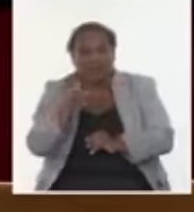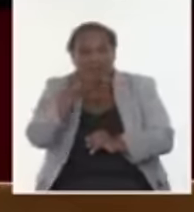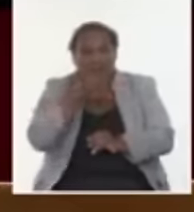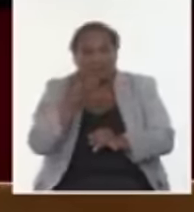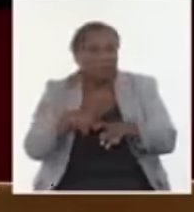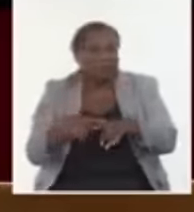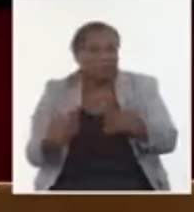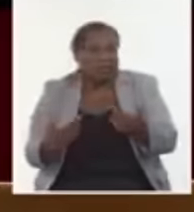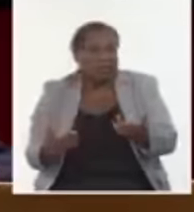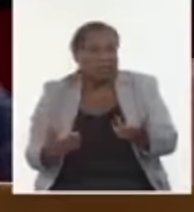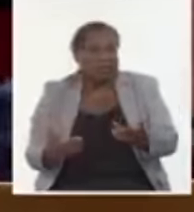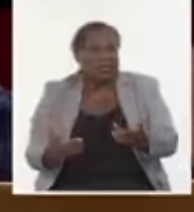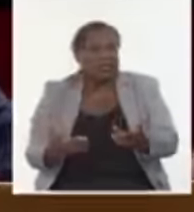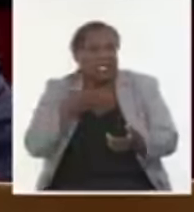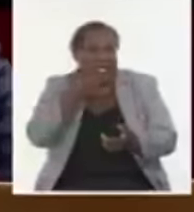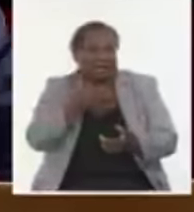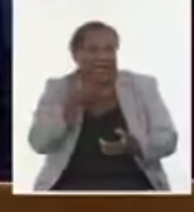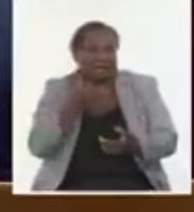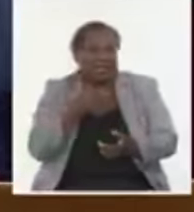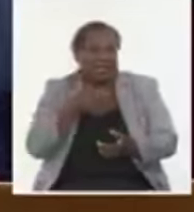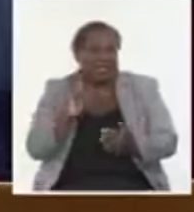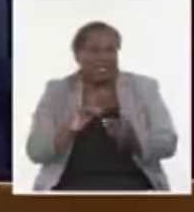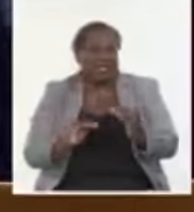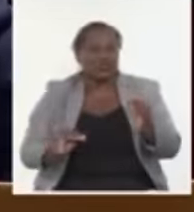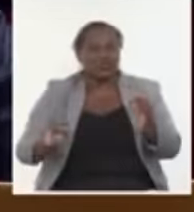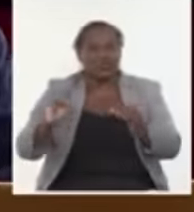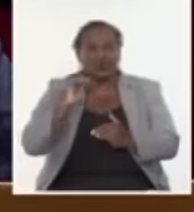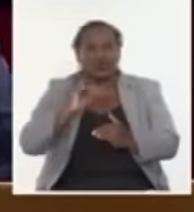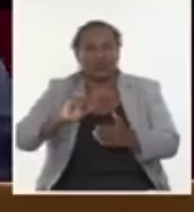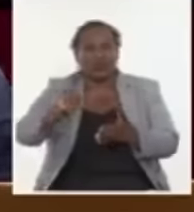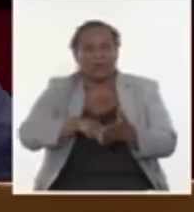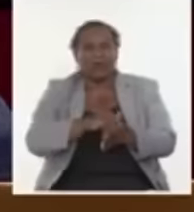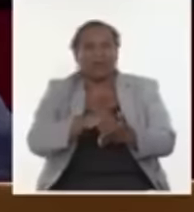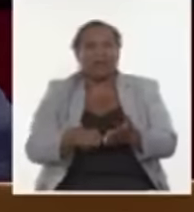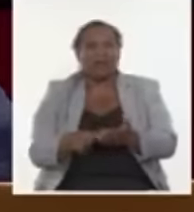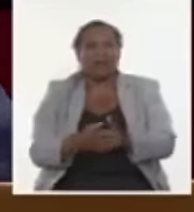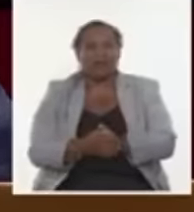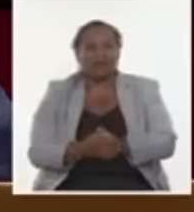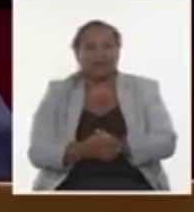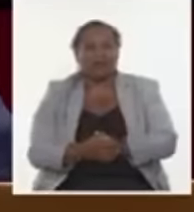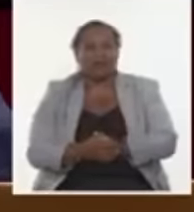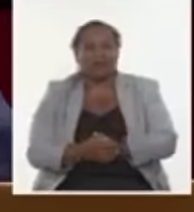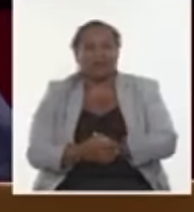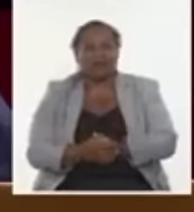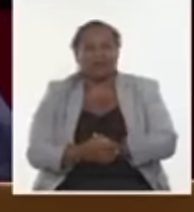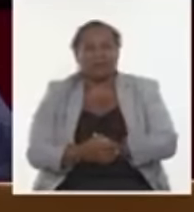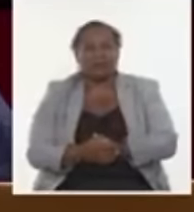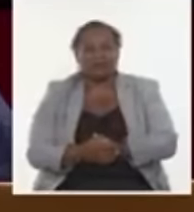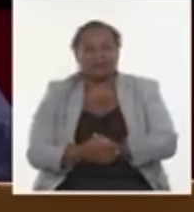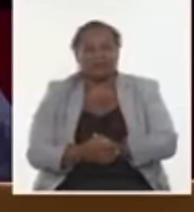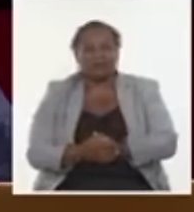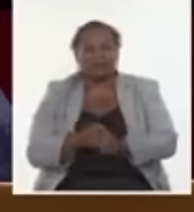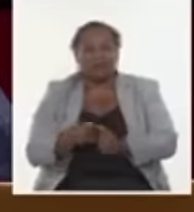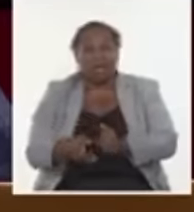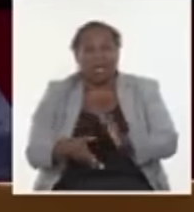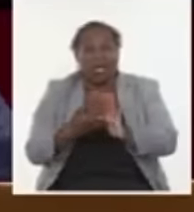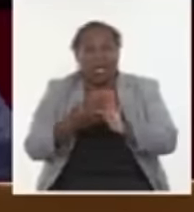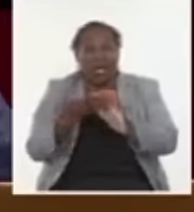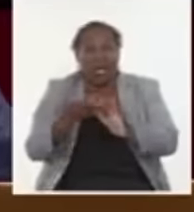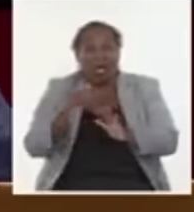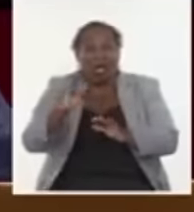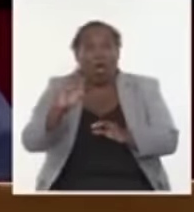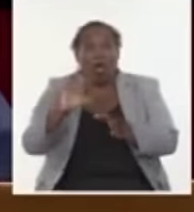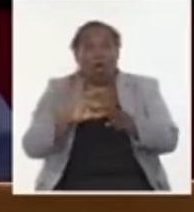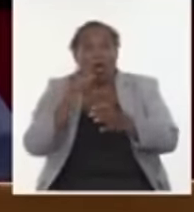qué. Se sobrecumple el plan de la construcción de organopónico en el país.